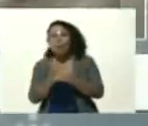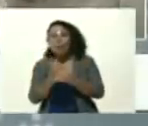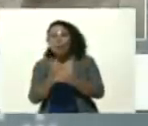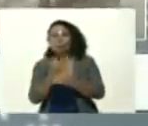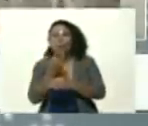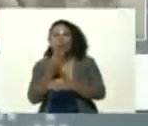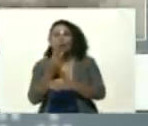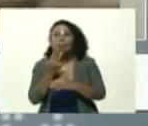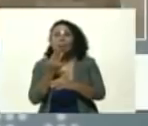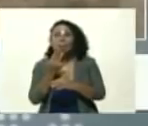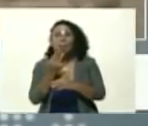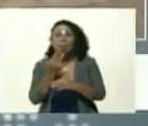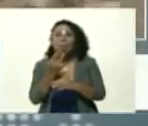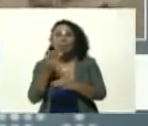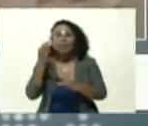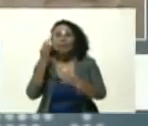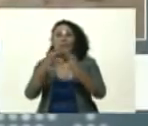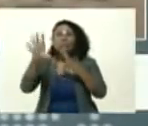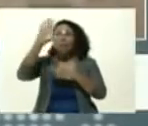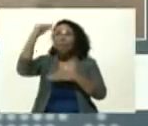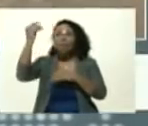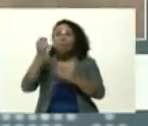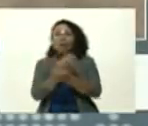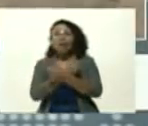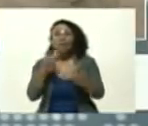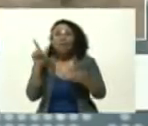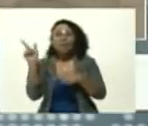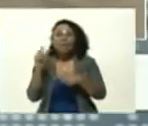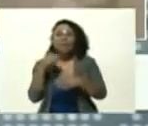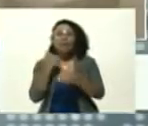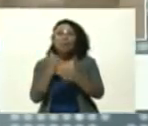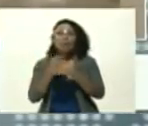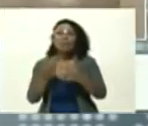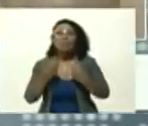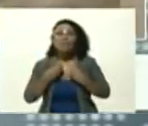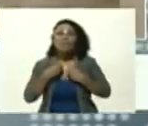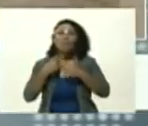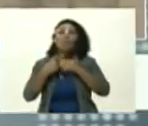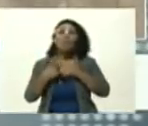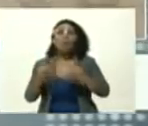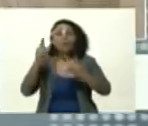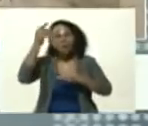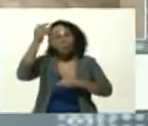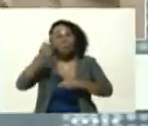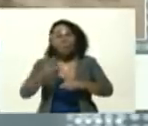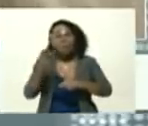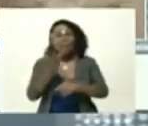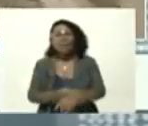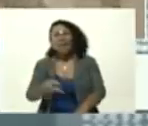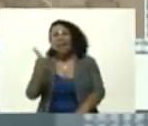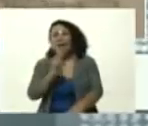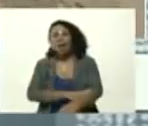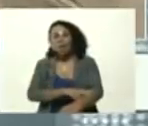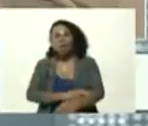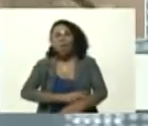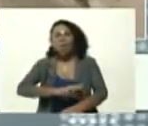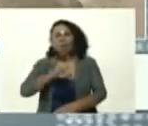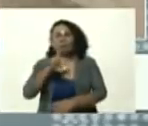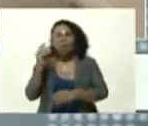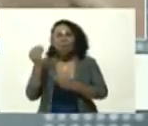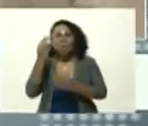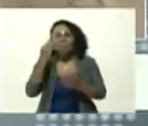que, menos mal que Dios nos libró de eso, hubiéramos vivido imágenes trágicas y dantescas como